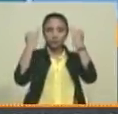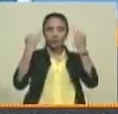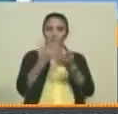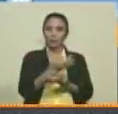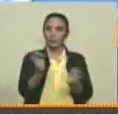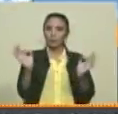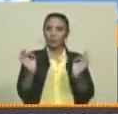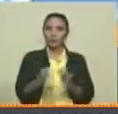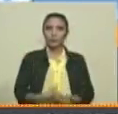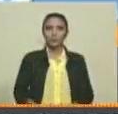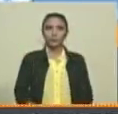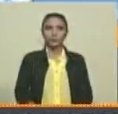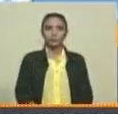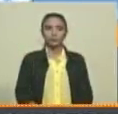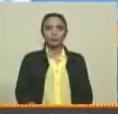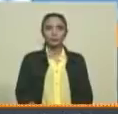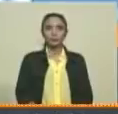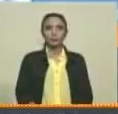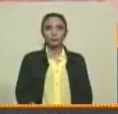Hay columnas.